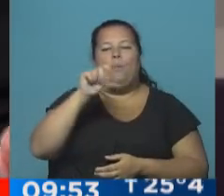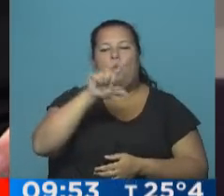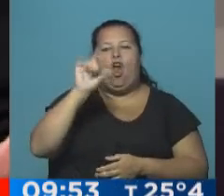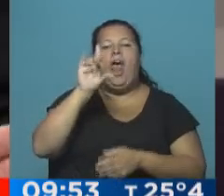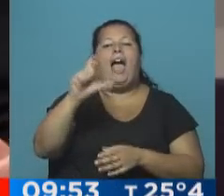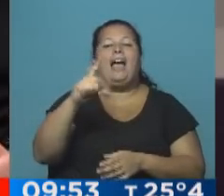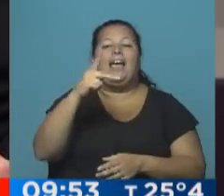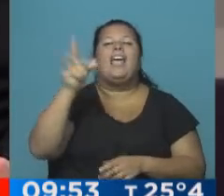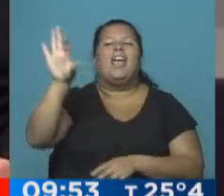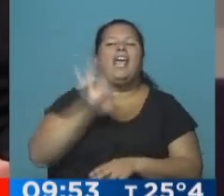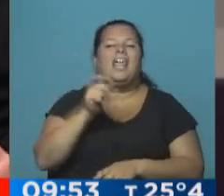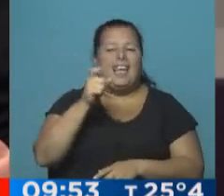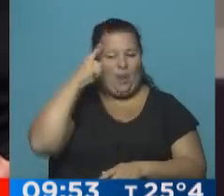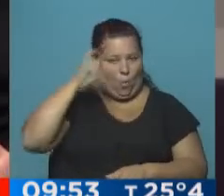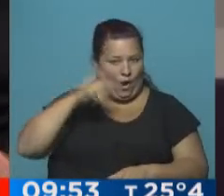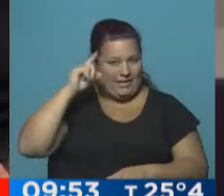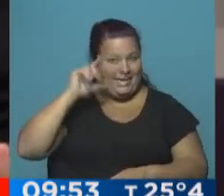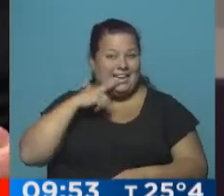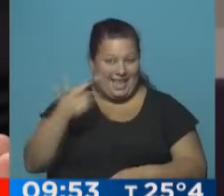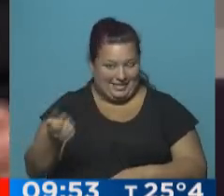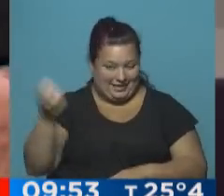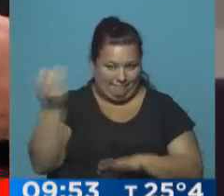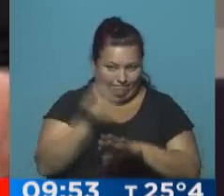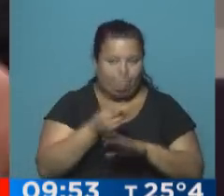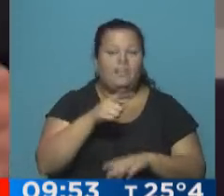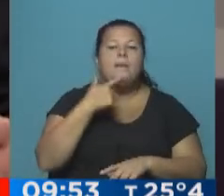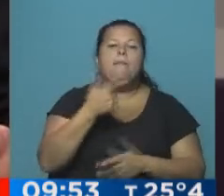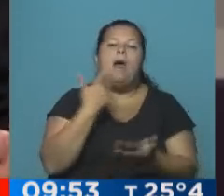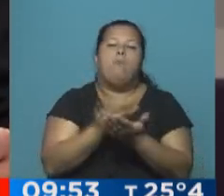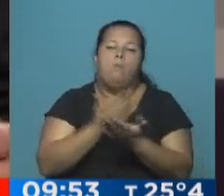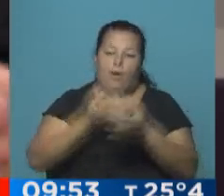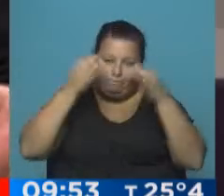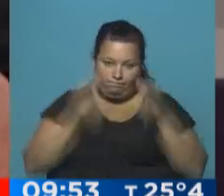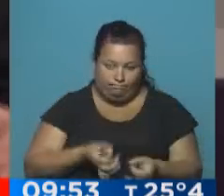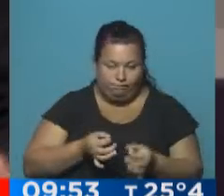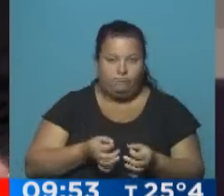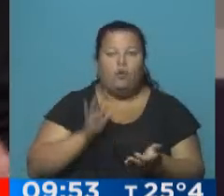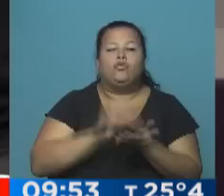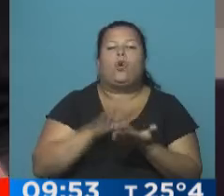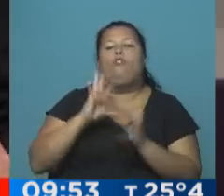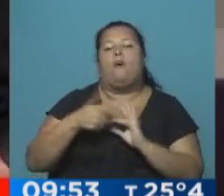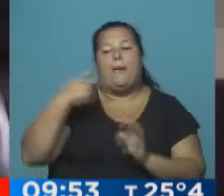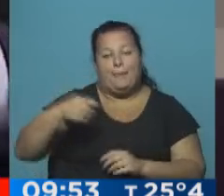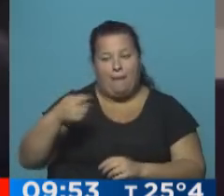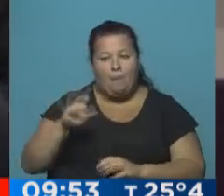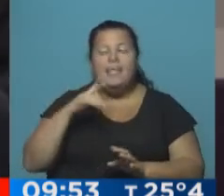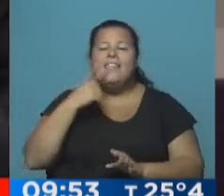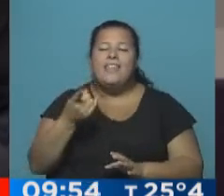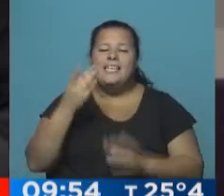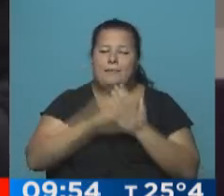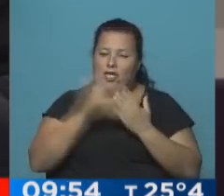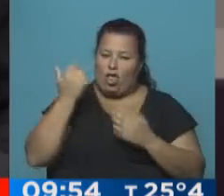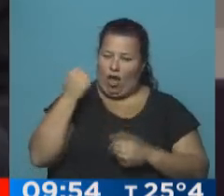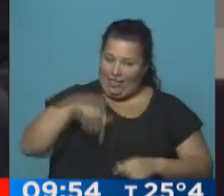eh Por el juez griesa Daniel polac a hacer una propuesta concreta de pago lo que anticipó desde